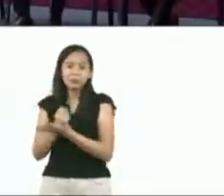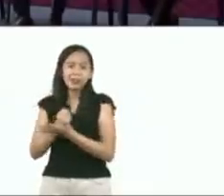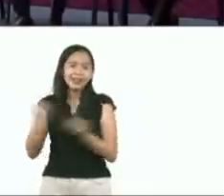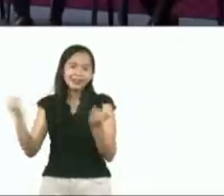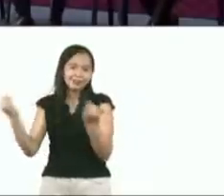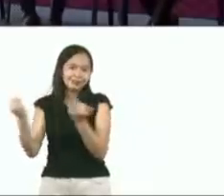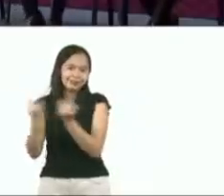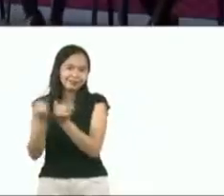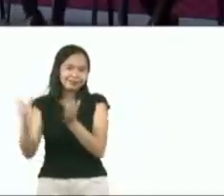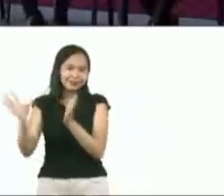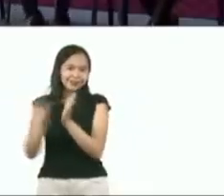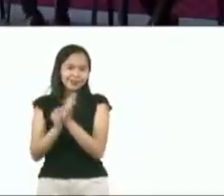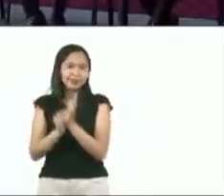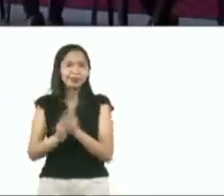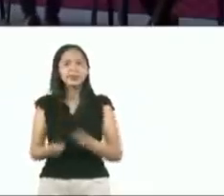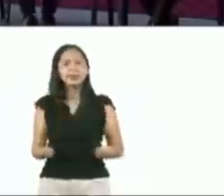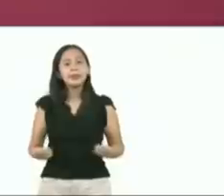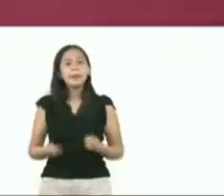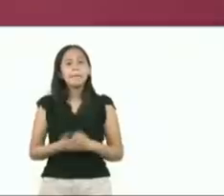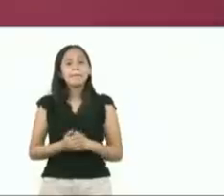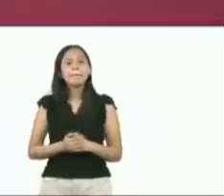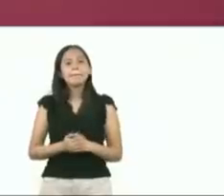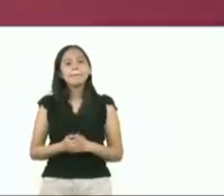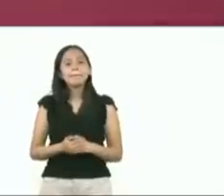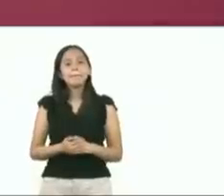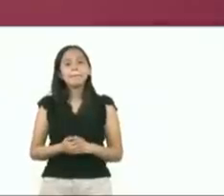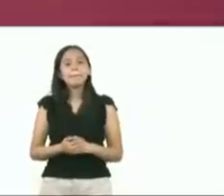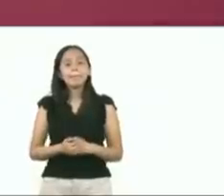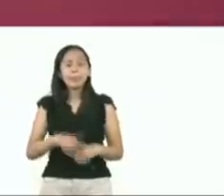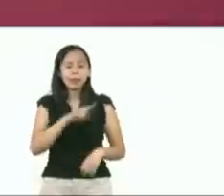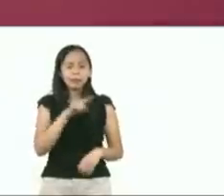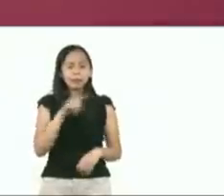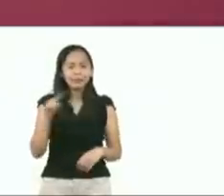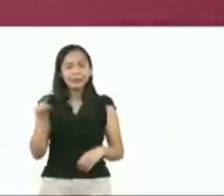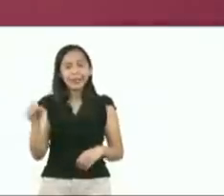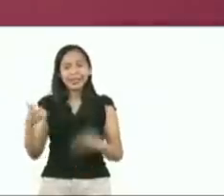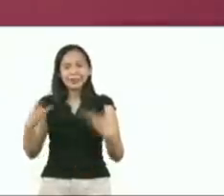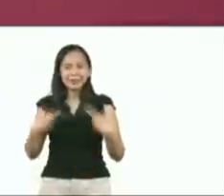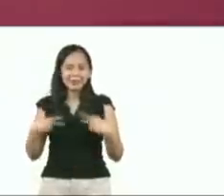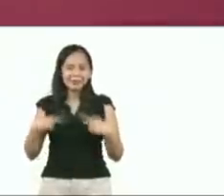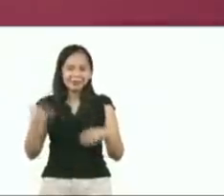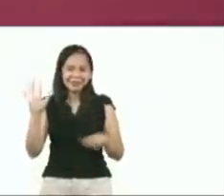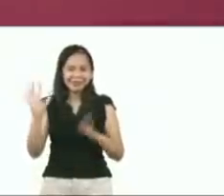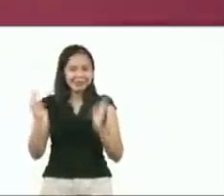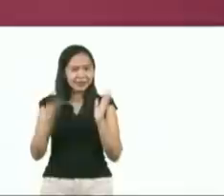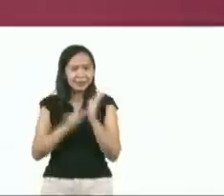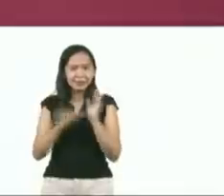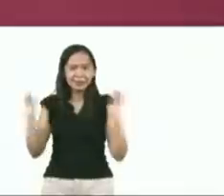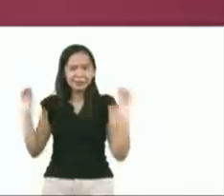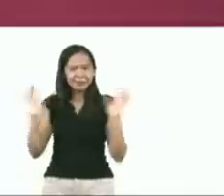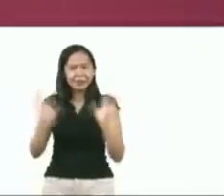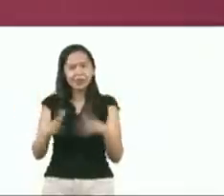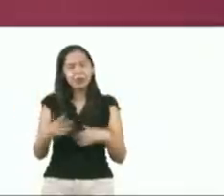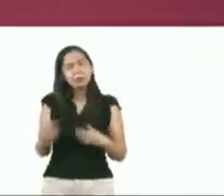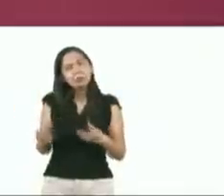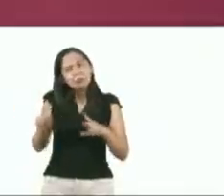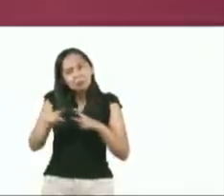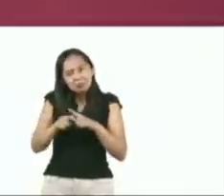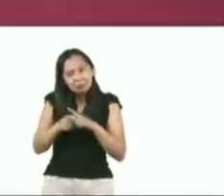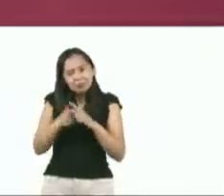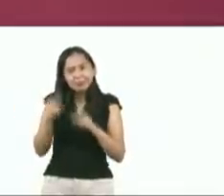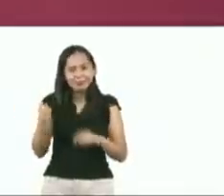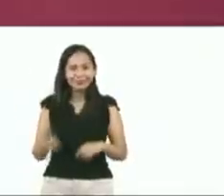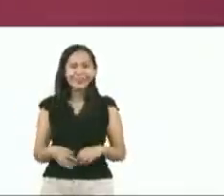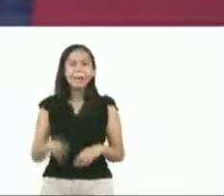enfrentamos a los mejores, así que si vienen 50.000 apenas vamos empezando, así que hay que echarle ganas y hay que darle para